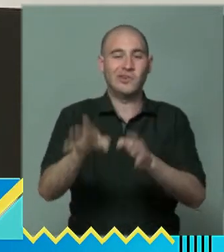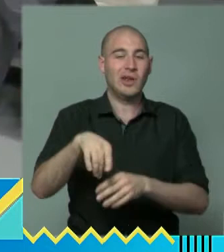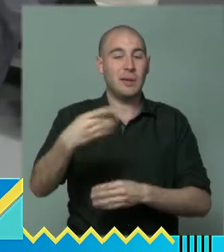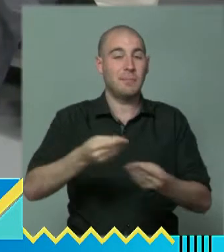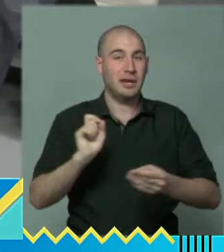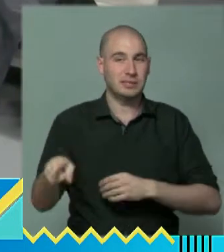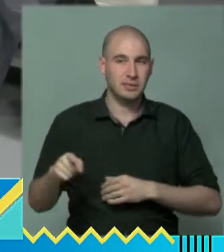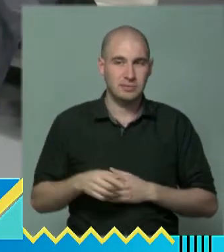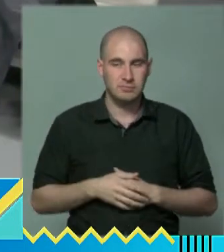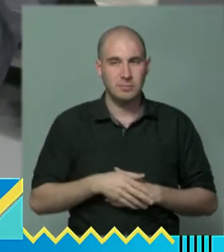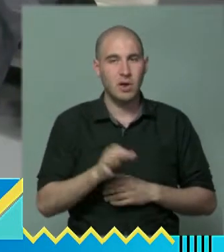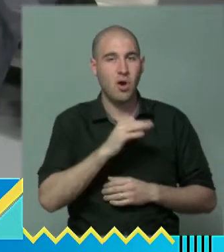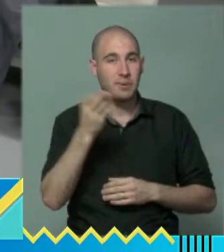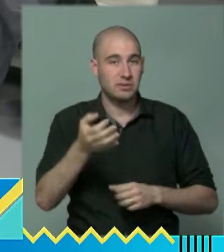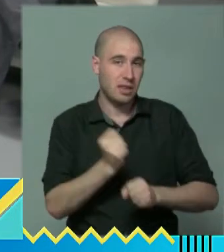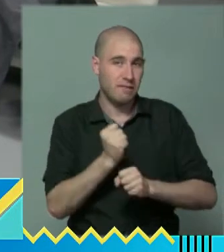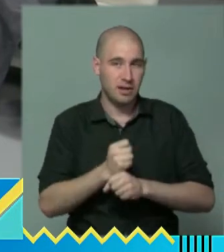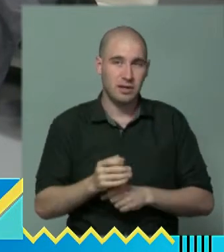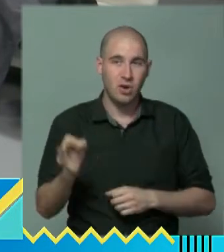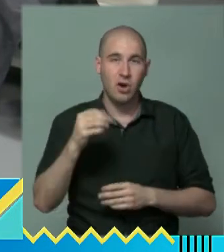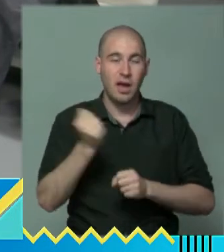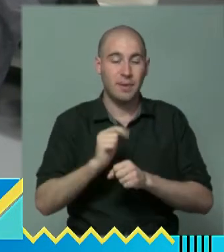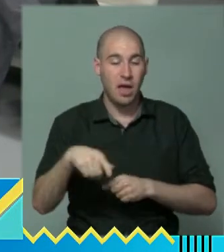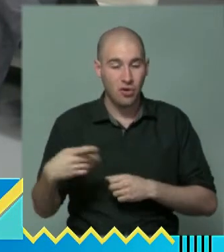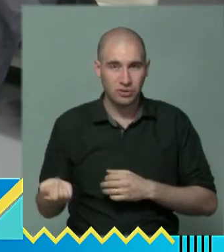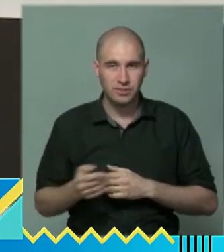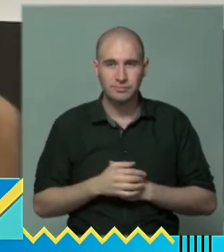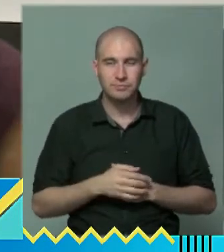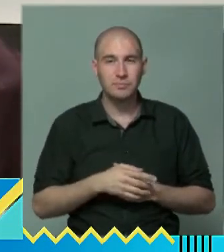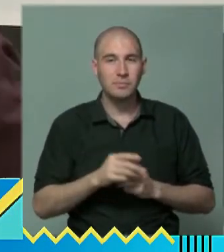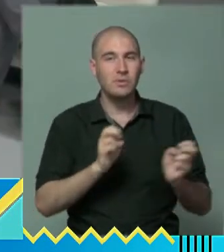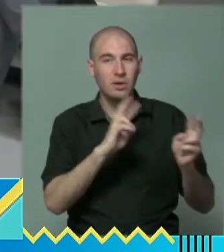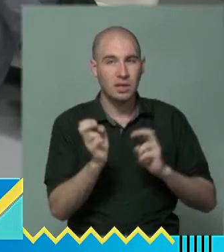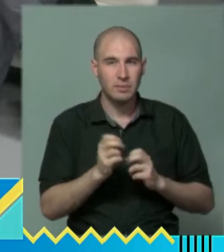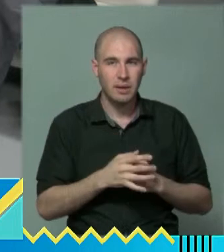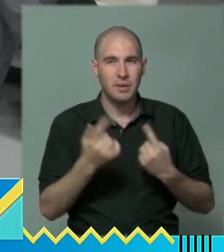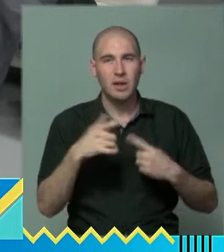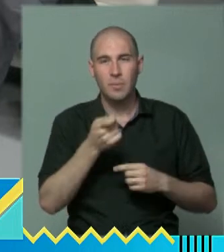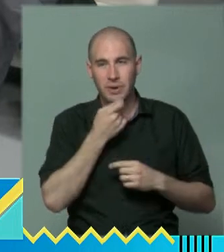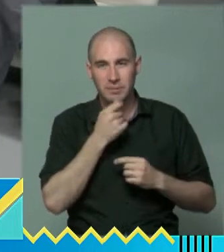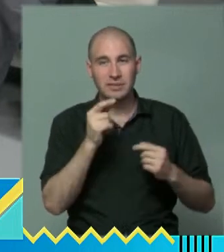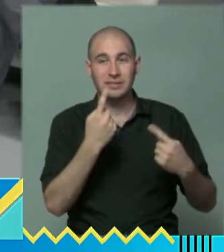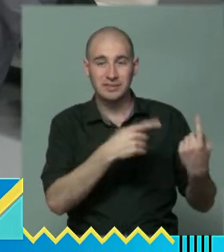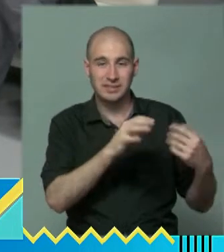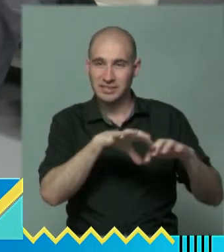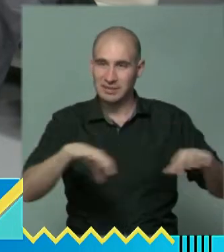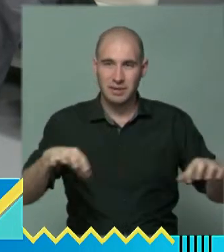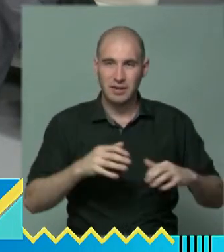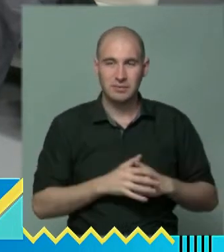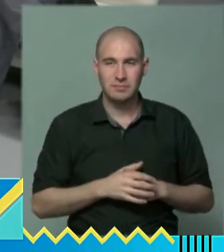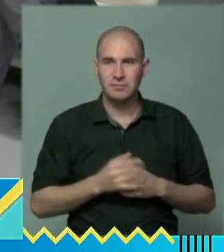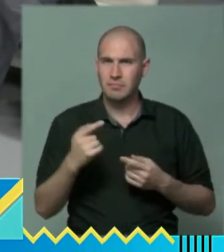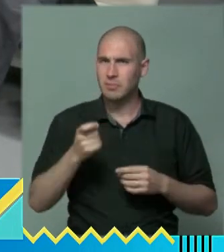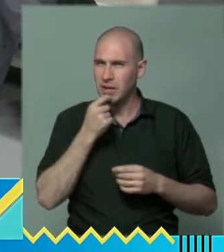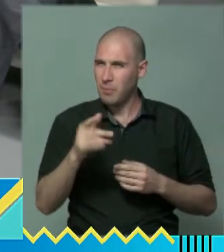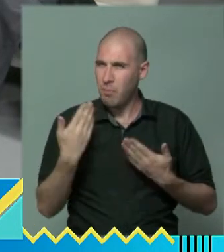empresa. Claro, exactamente. O del empleado. O de algún otro empleado. ¿Puede llegar bueno, a suceder ese es otro esto? caso, pero toquémoslo por separado, porque en realidad... ¿Pero puede suceder